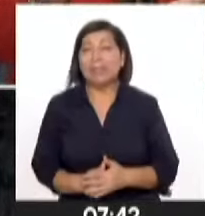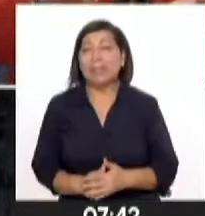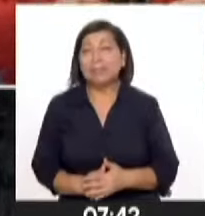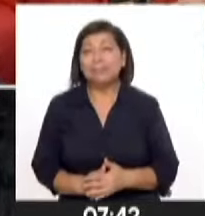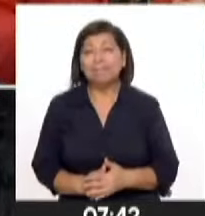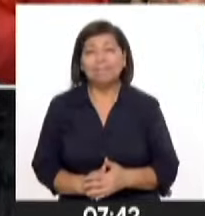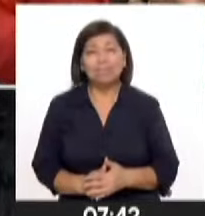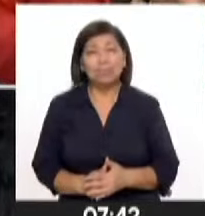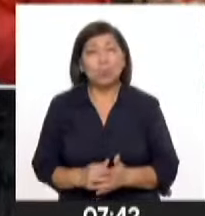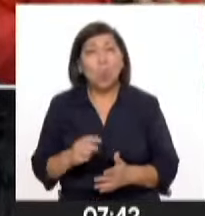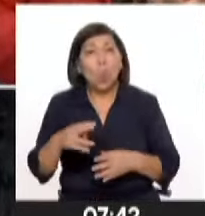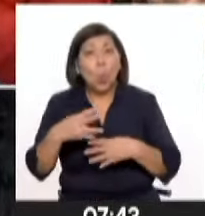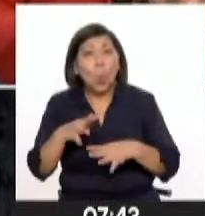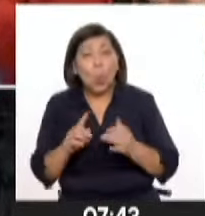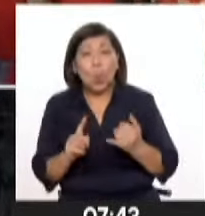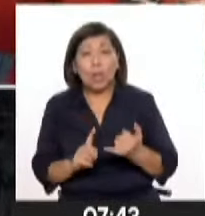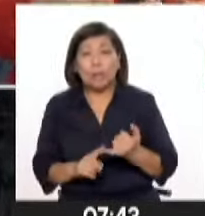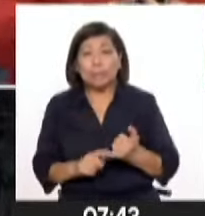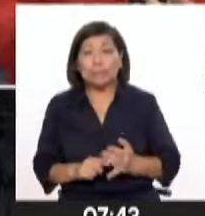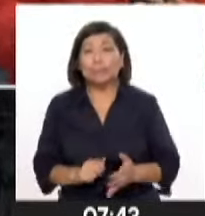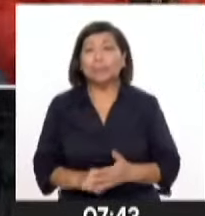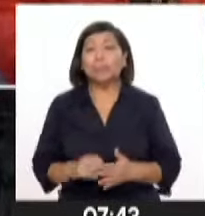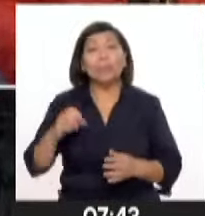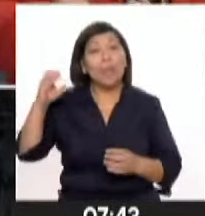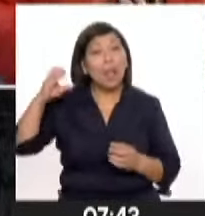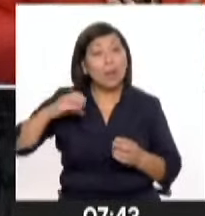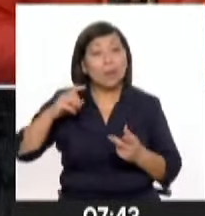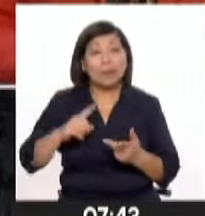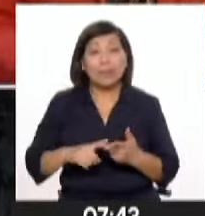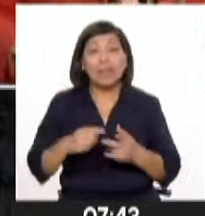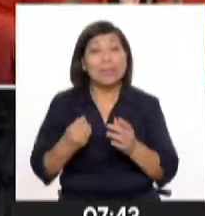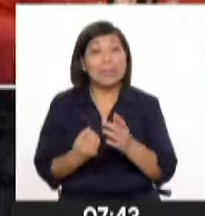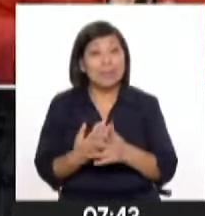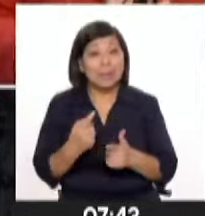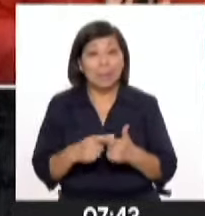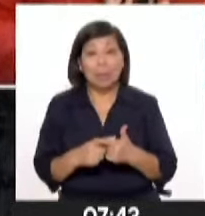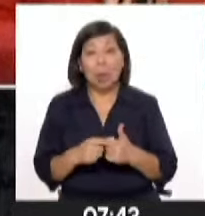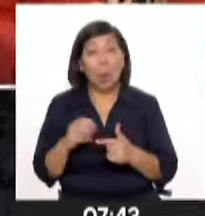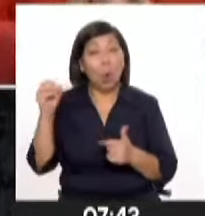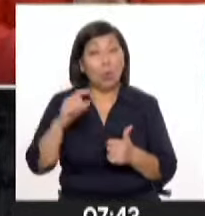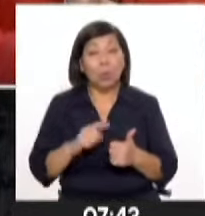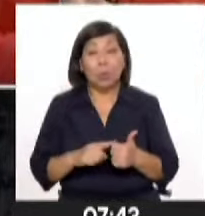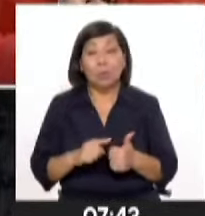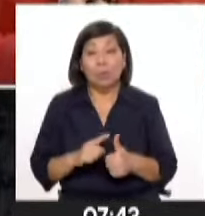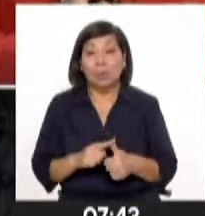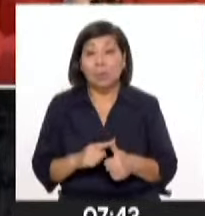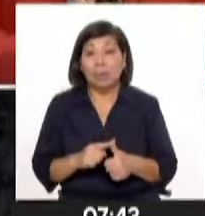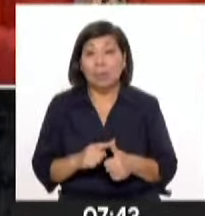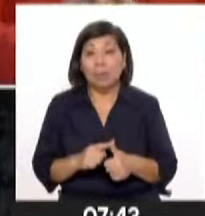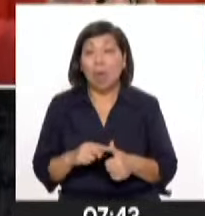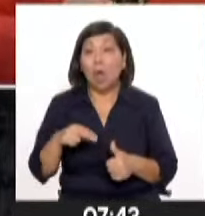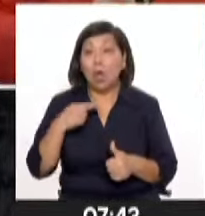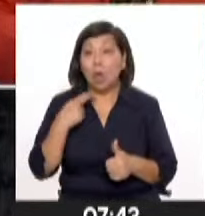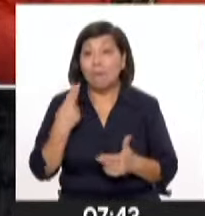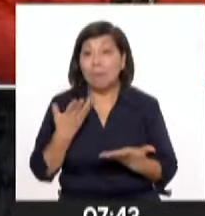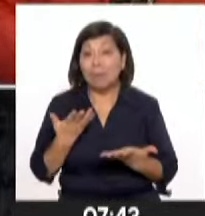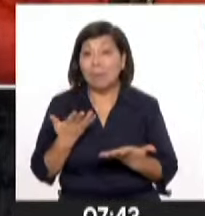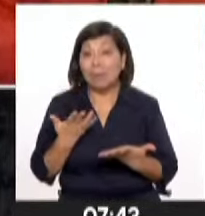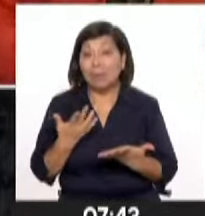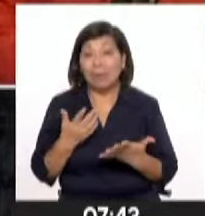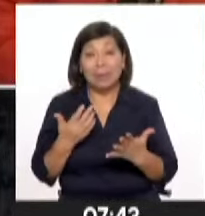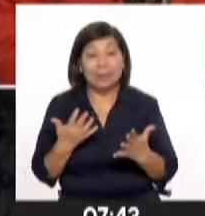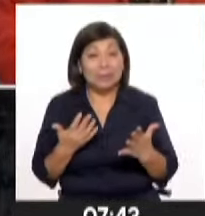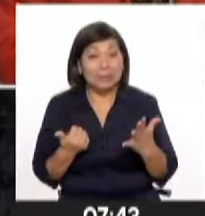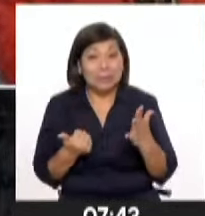aproximadamente julio, agosto, septiembre, octubre y noviembre y algo de